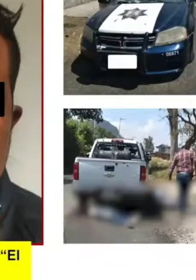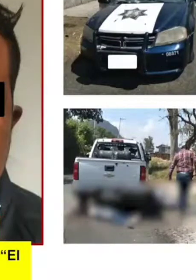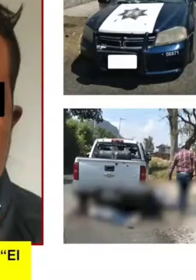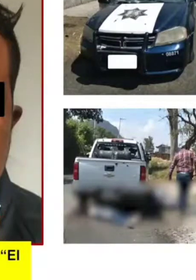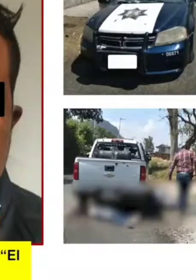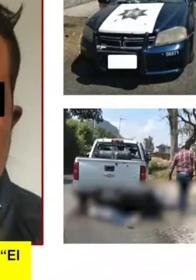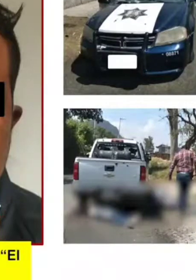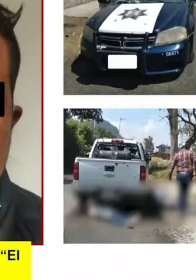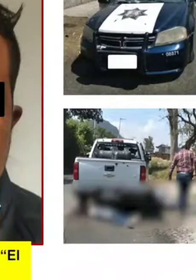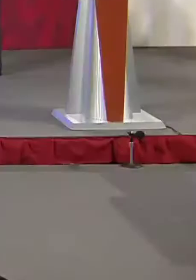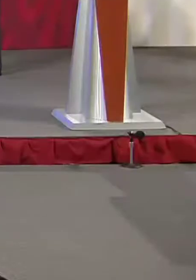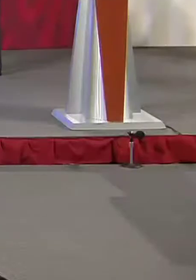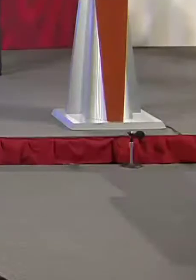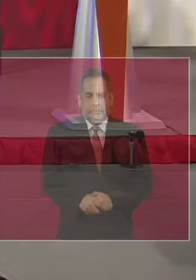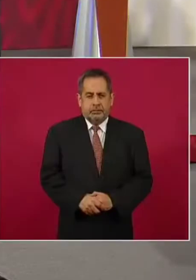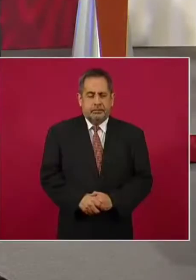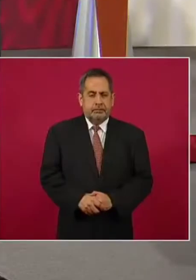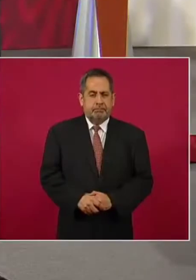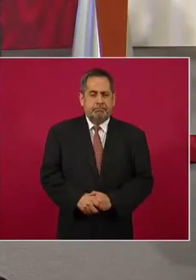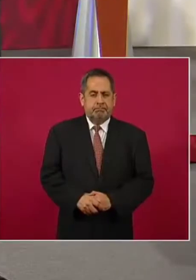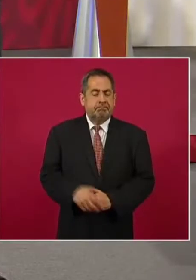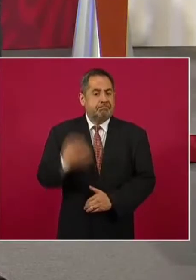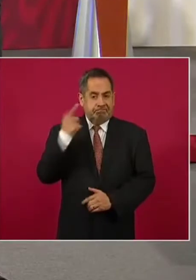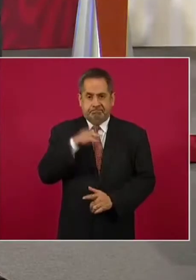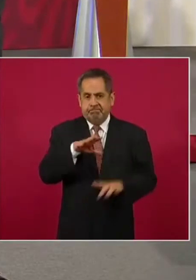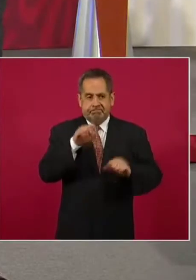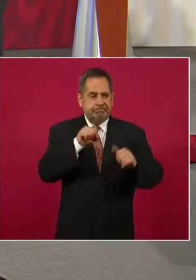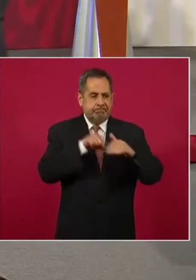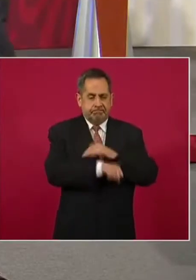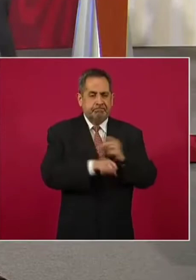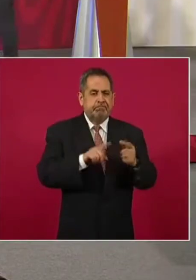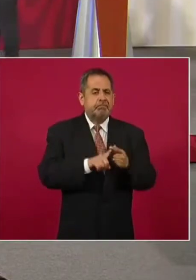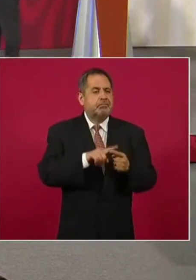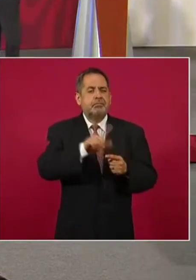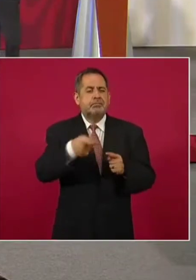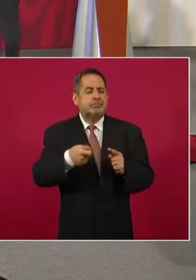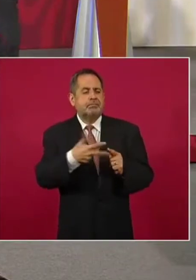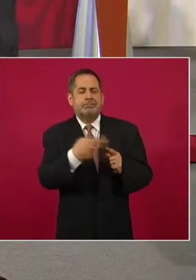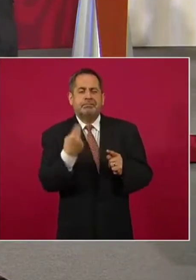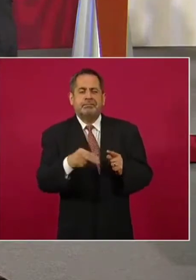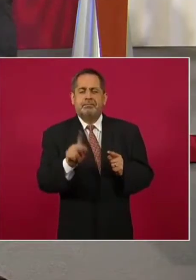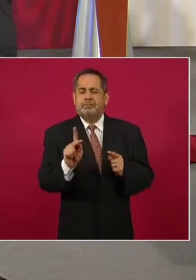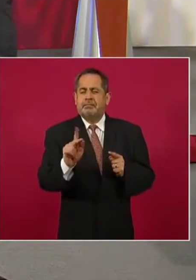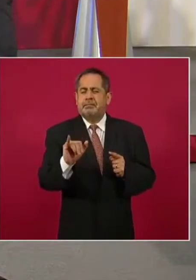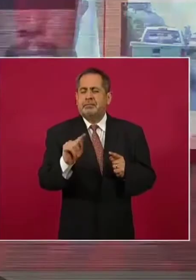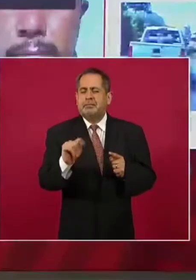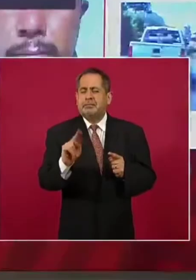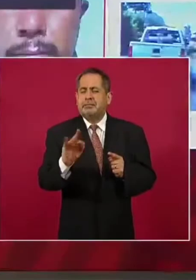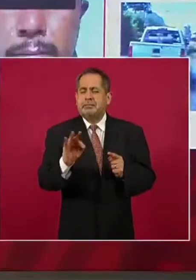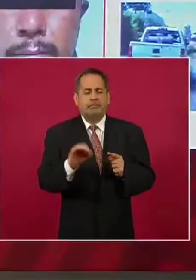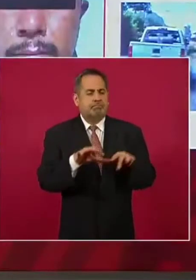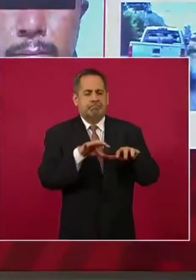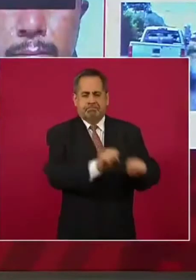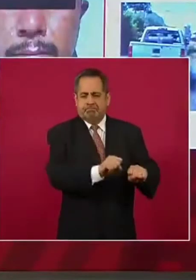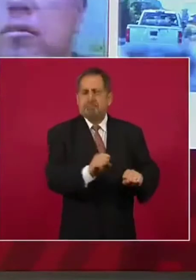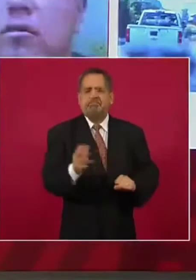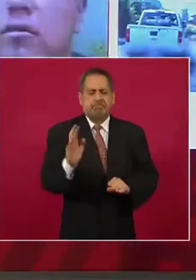año pasado ya fue detenido el pitufo esto fue una operación en querétaro siguiente